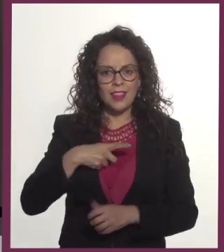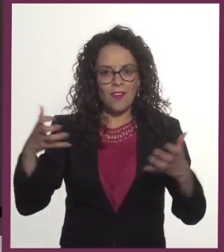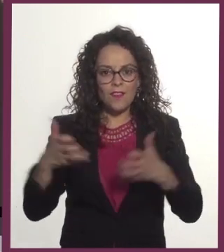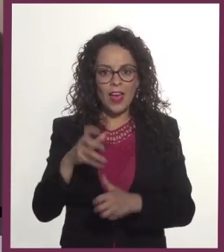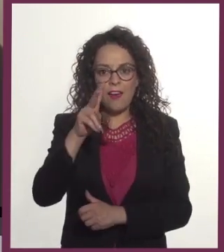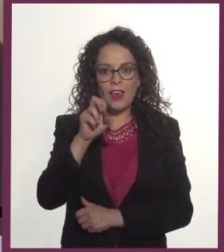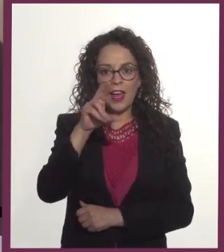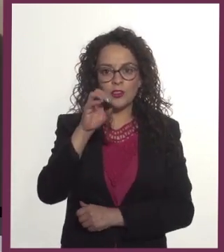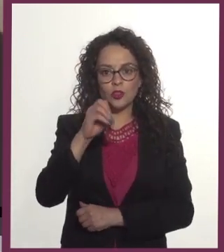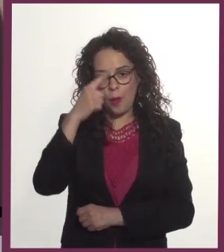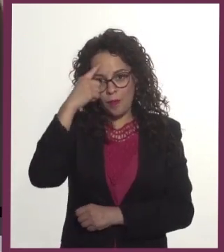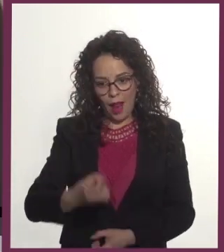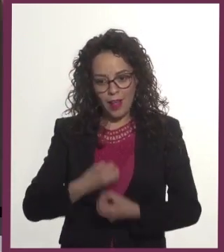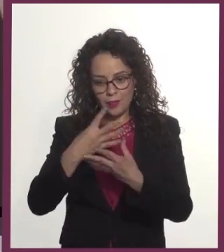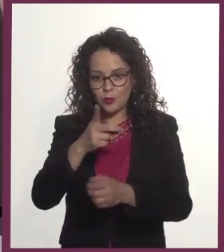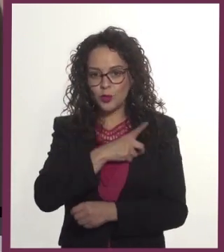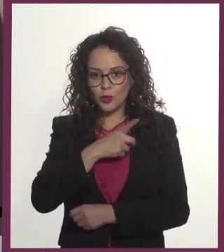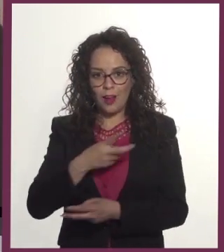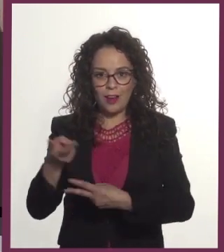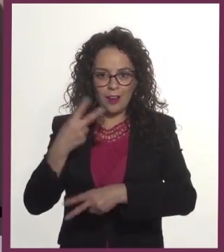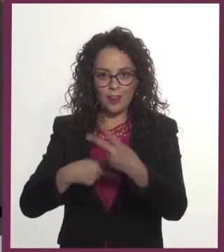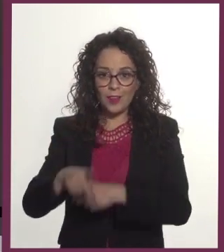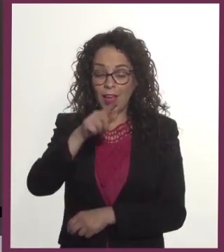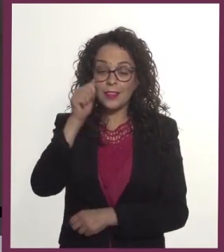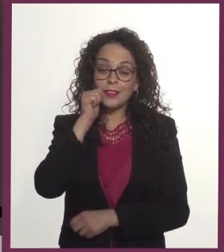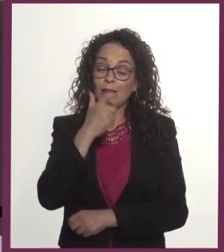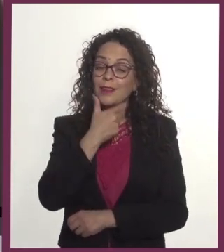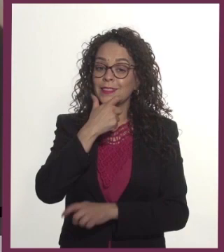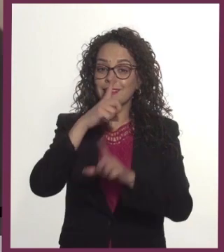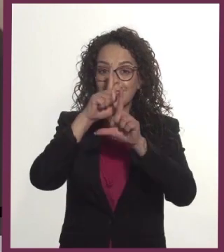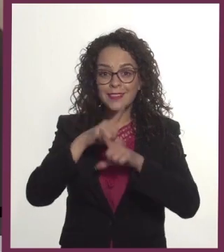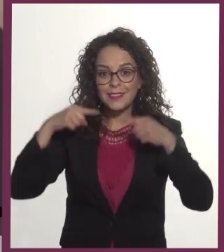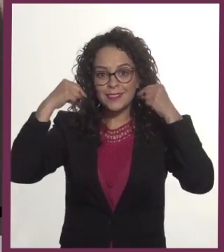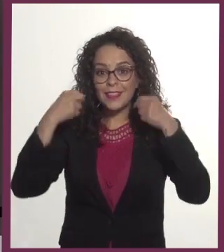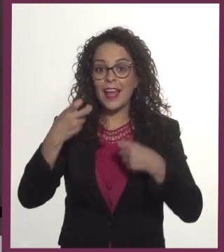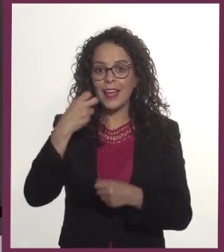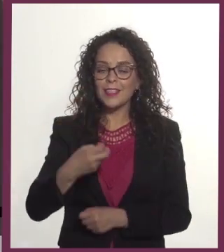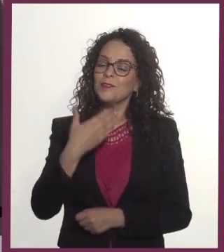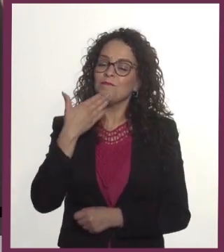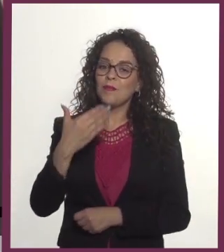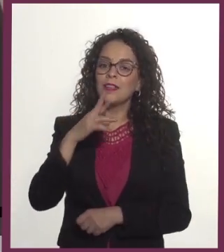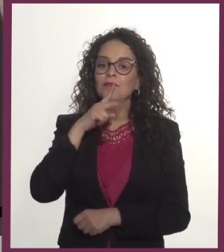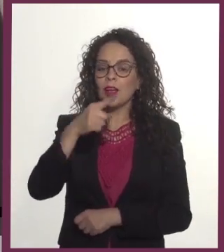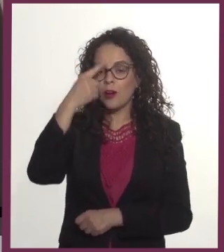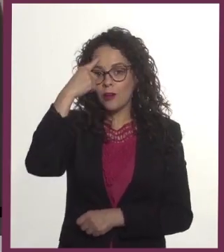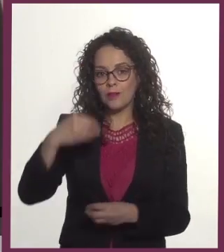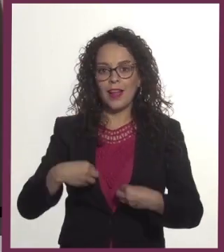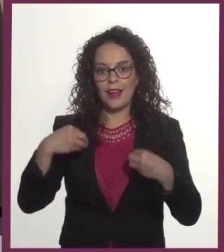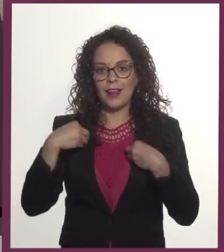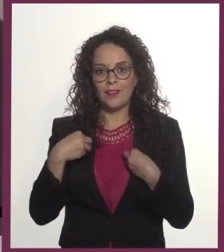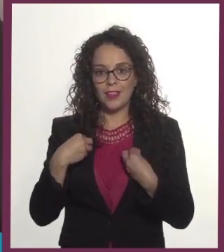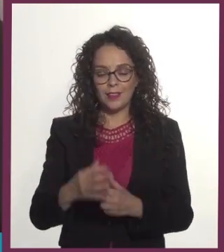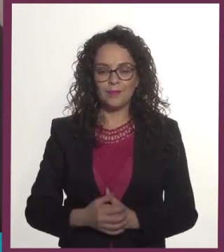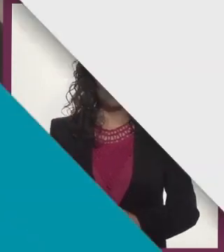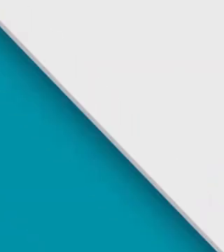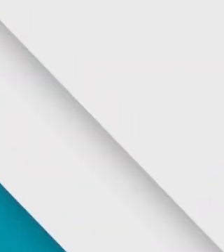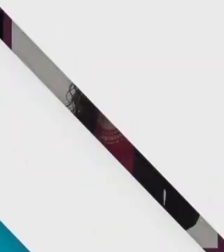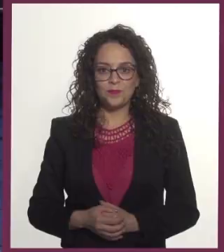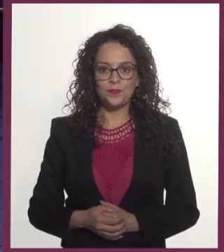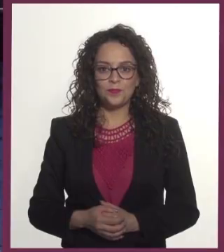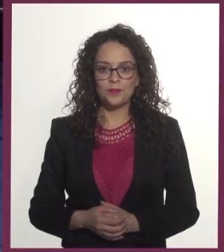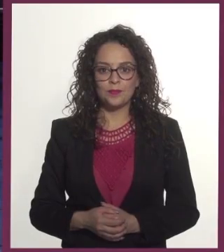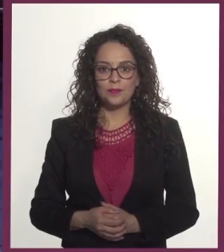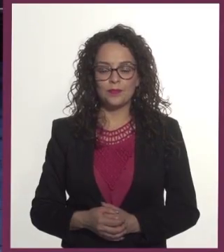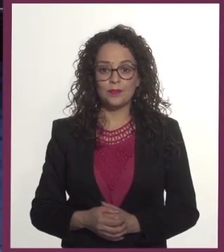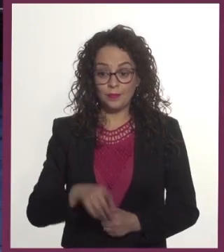hacer versos y deja que lo demás fluya solo, ¿vale? Sonrían siempre porque es el acto más revolucionario que existe.